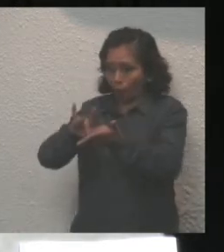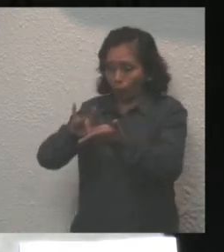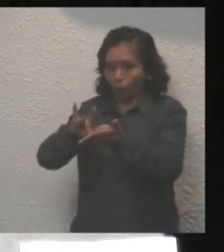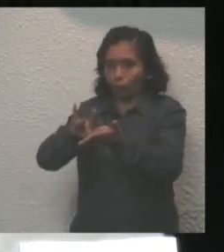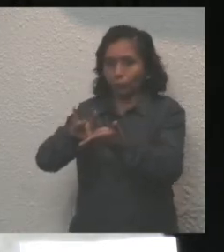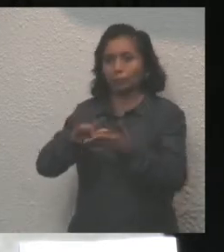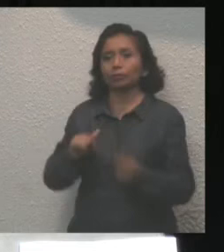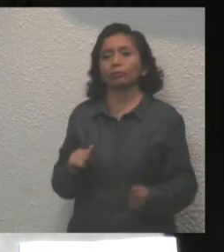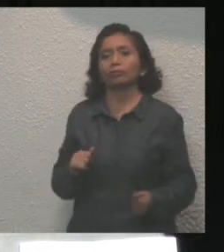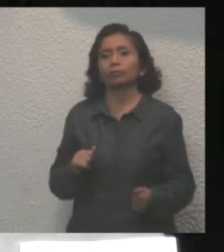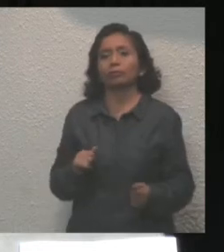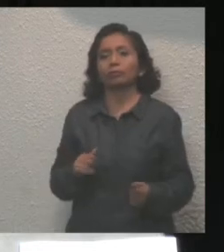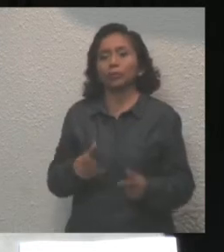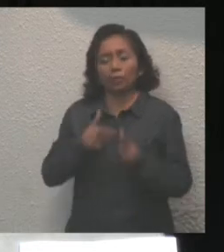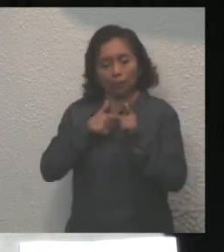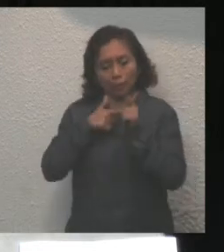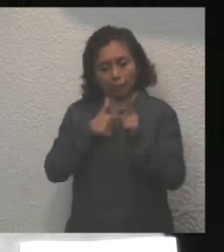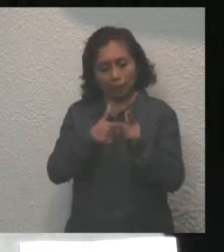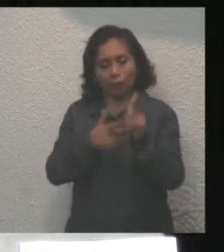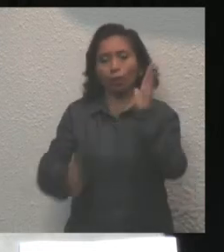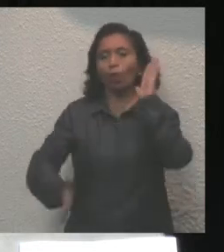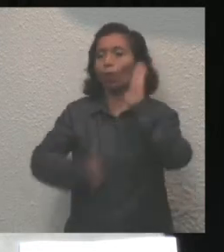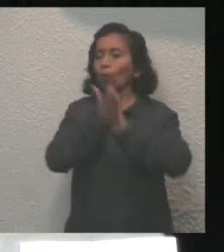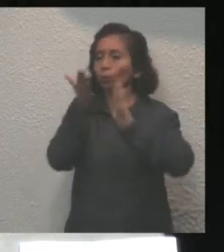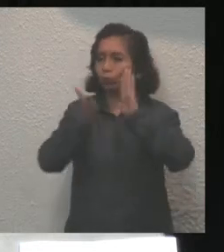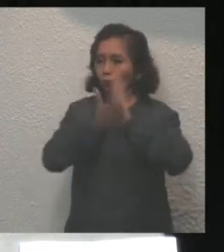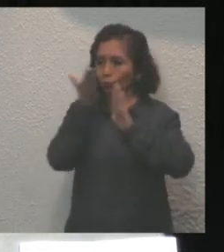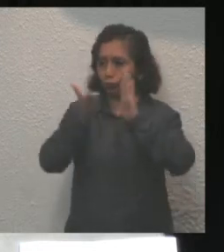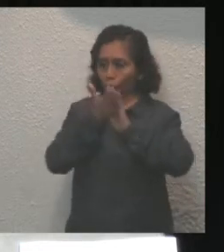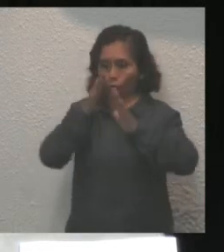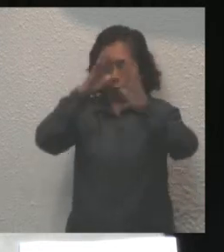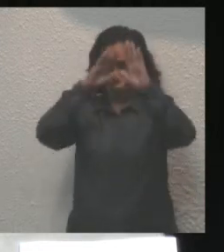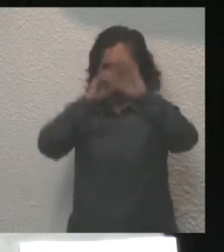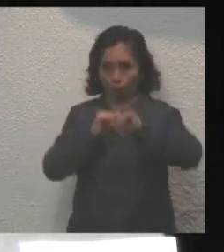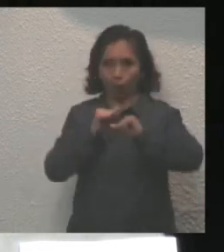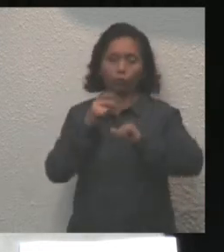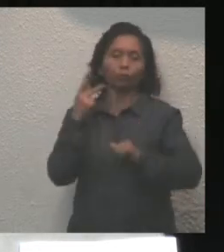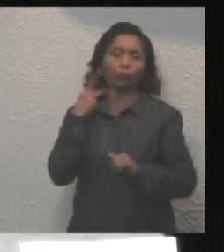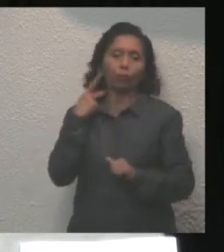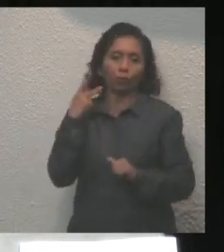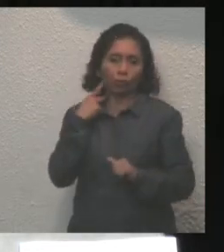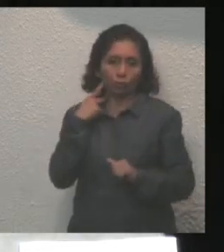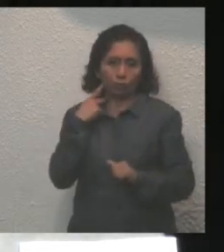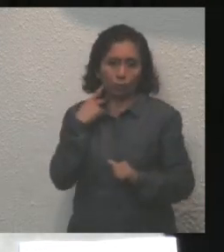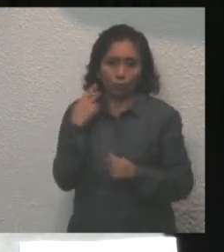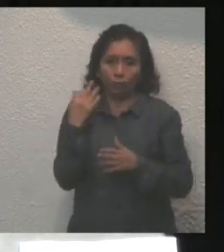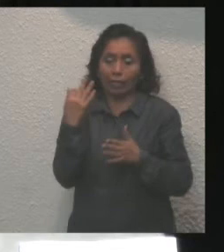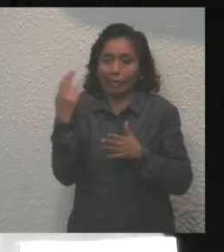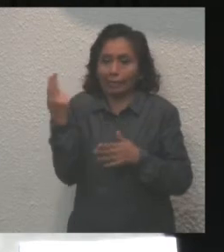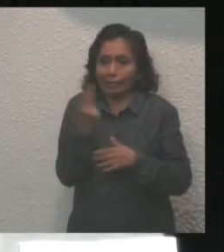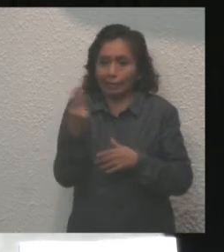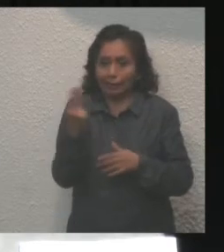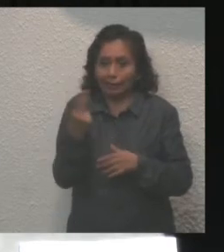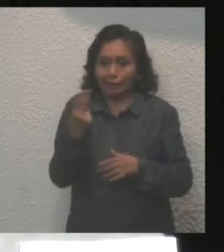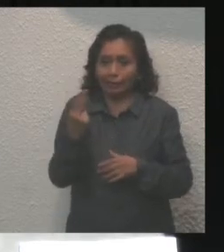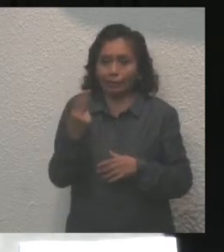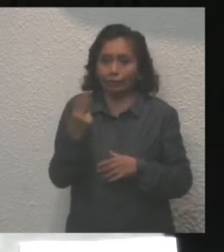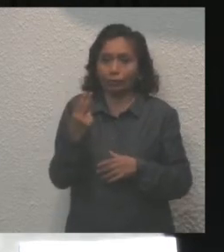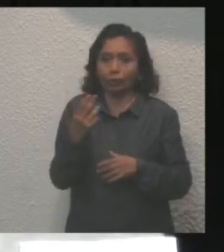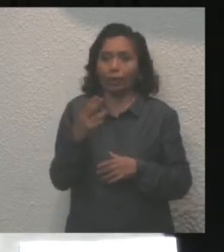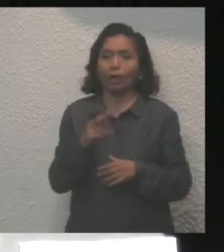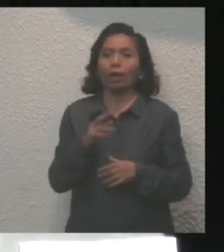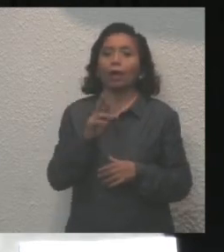compromiso de seguir construyendo los acuerdos políticos necesarios que redunden en